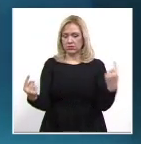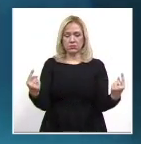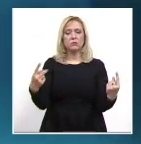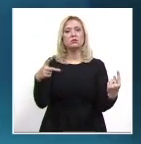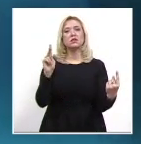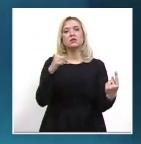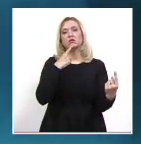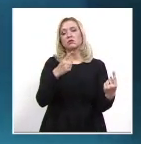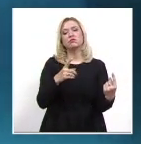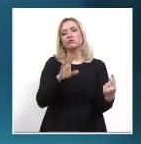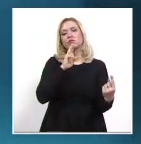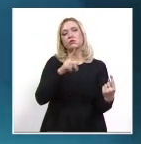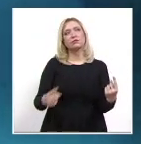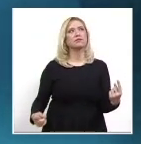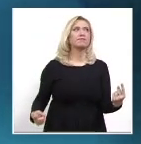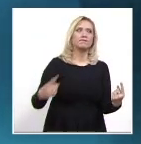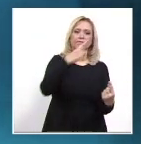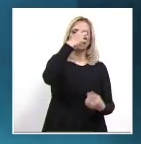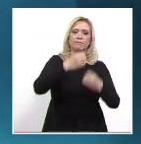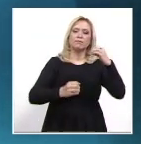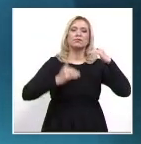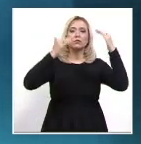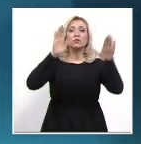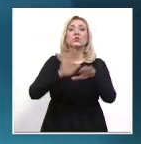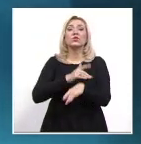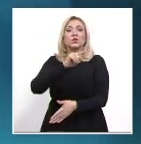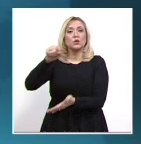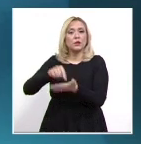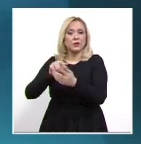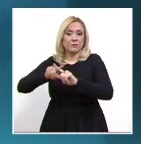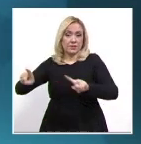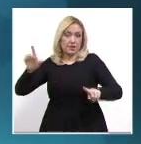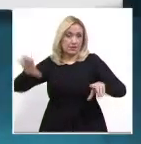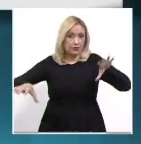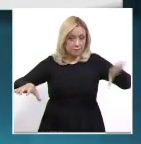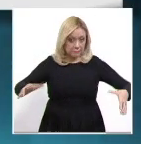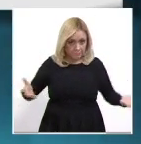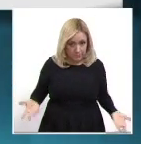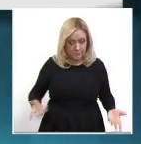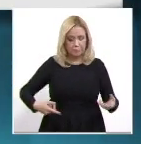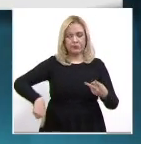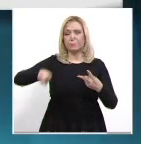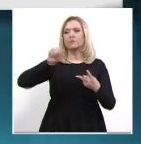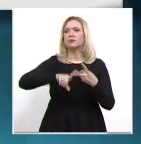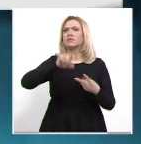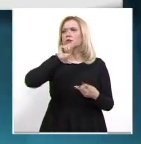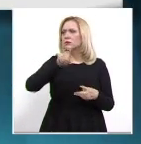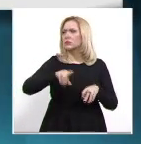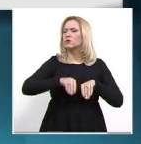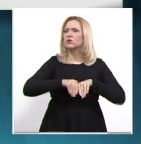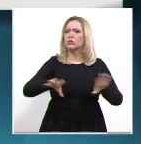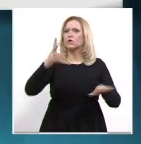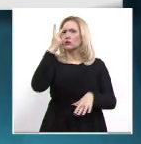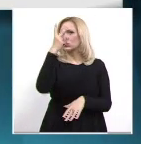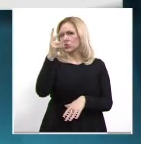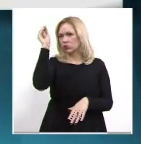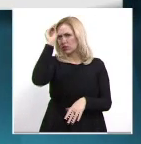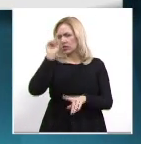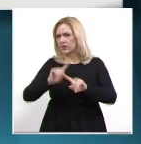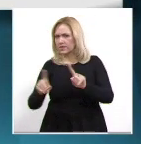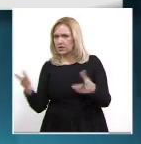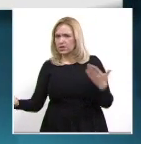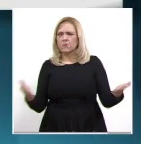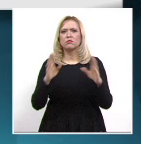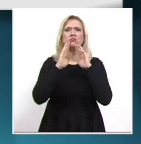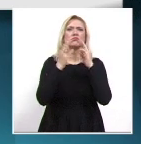ello a la Corte, cuando los tribunales corresponden a regiones distintas. Además, publica 2 tesis aisladas sobre